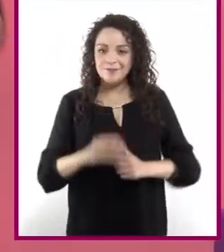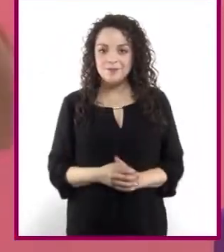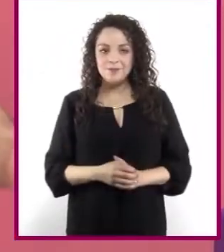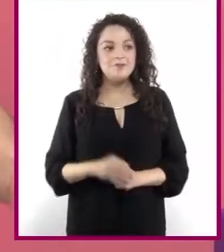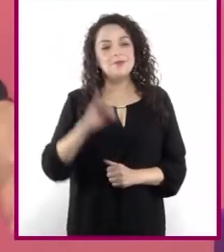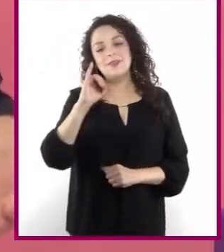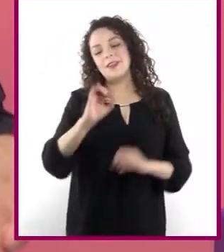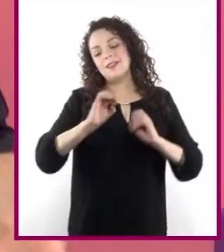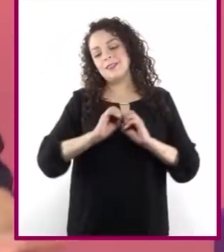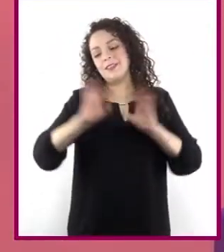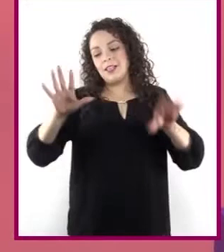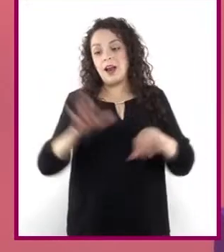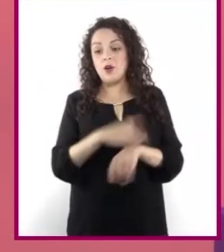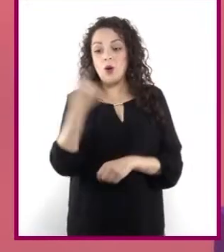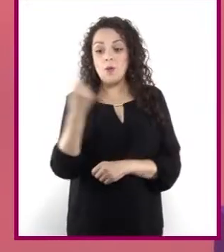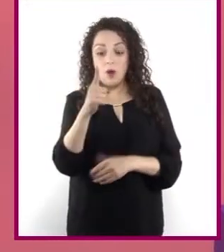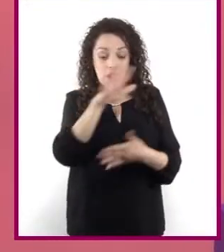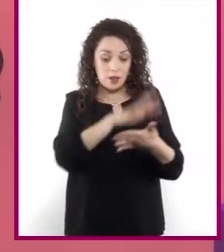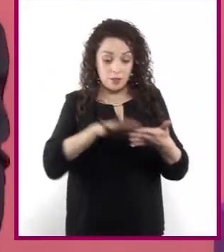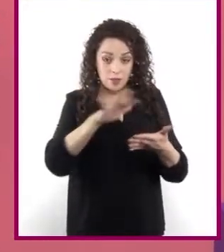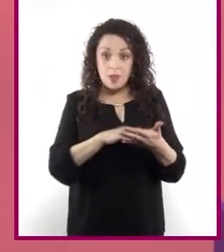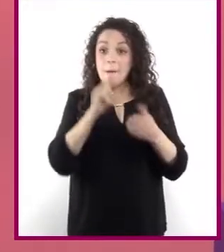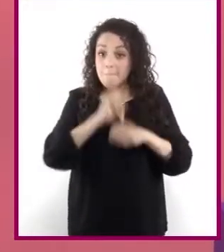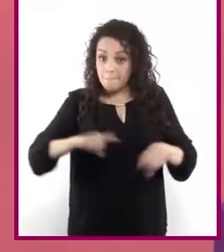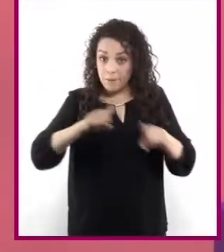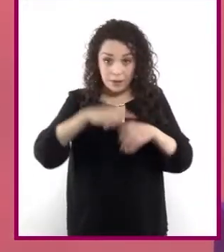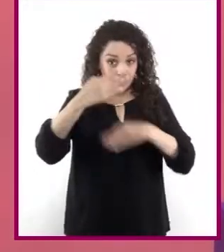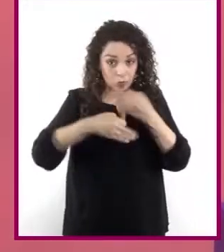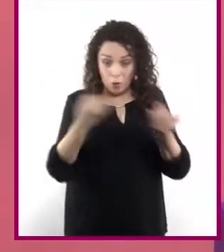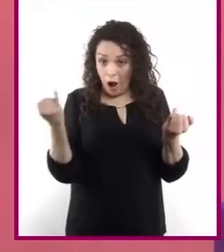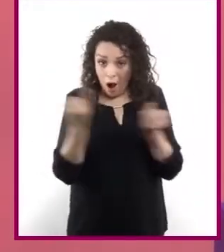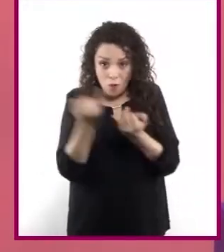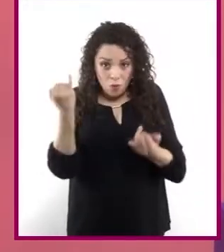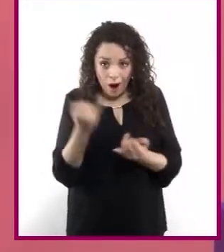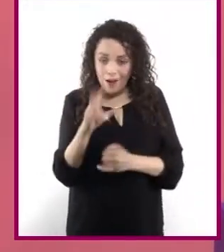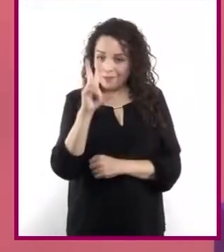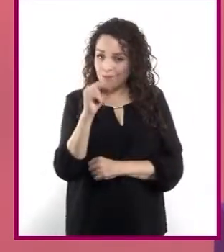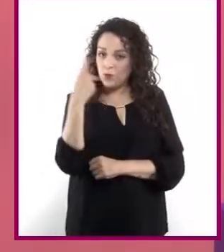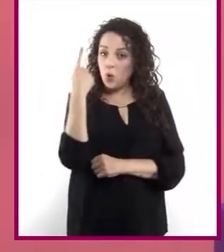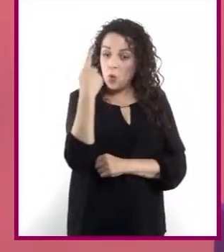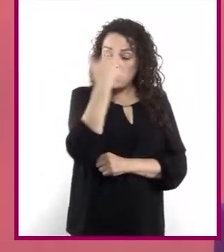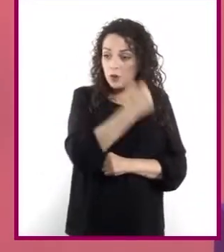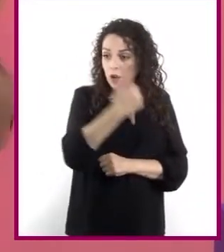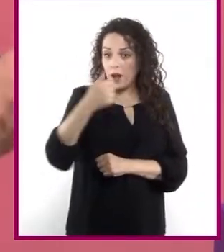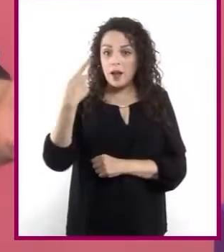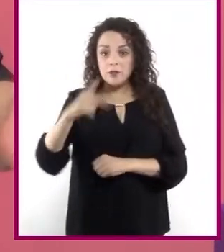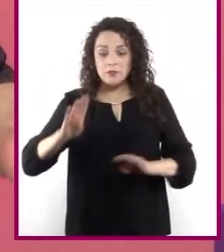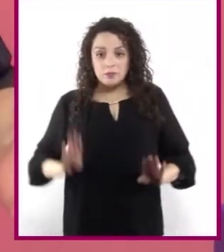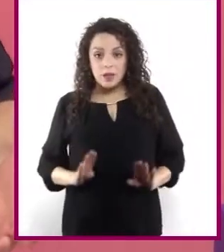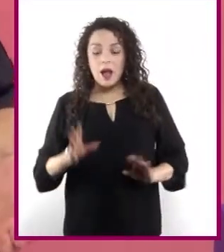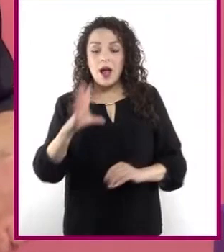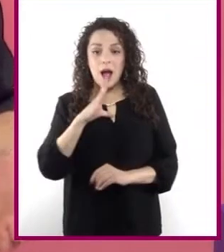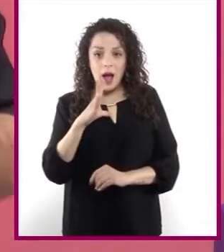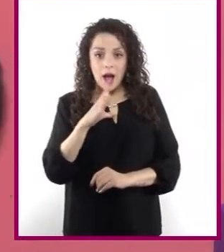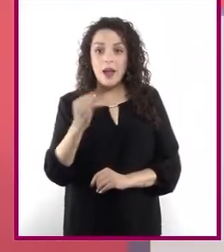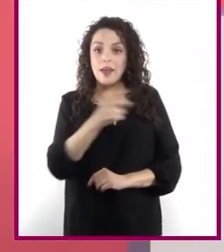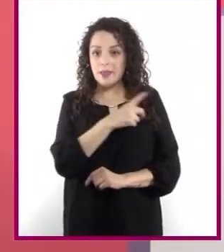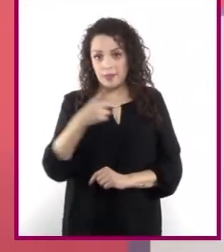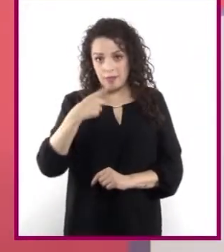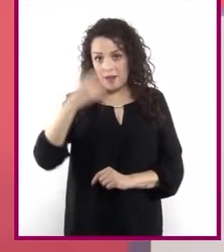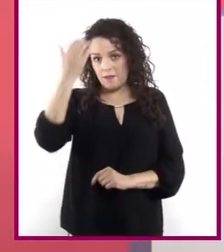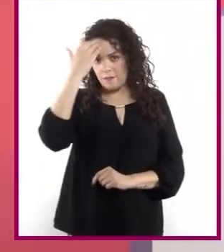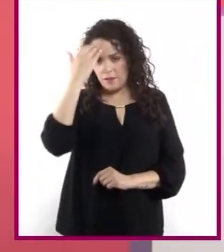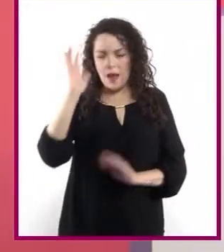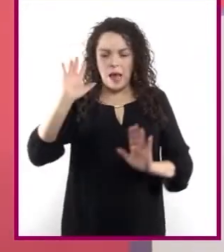porque además no todos los textos se leen de la misma manera. Cada uno posee sus características y debemos conocerlas.